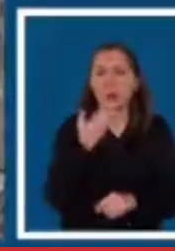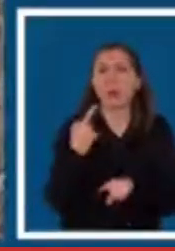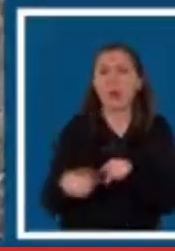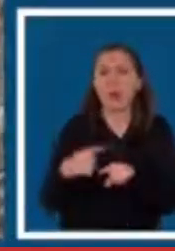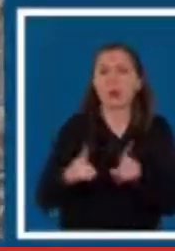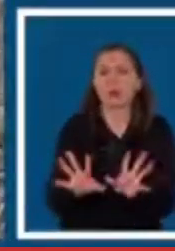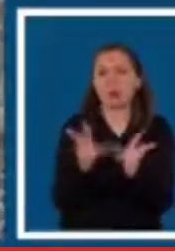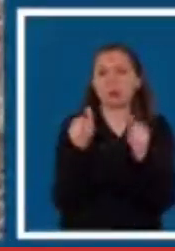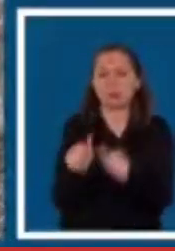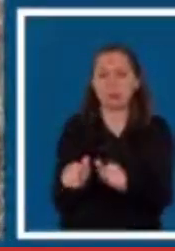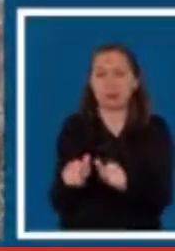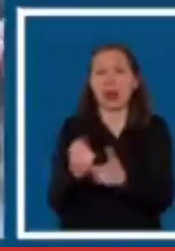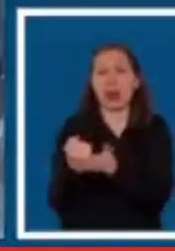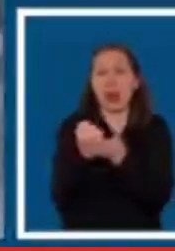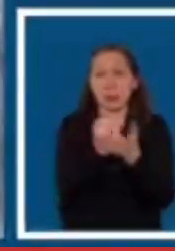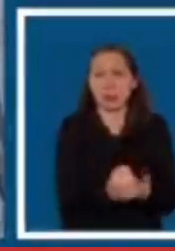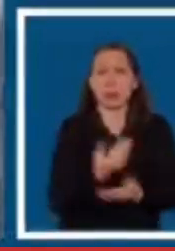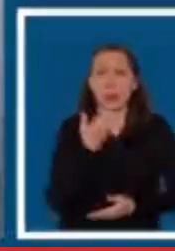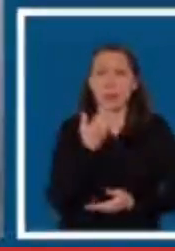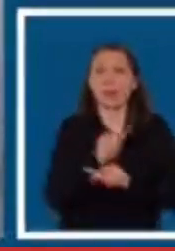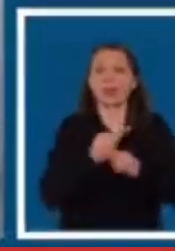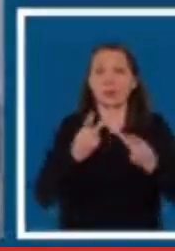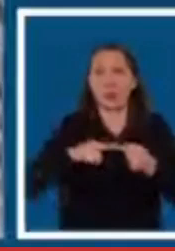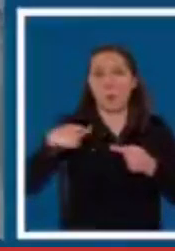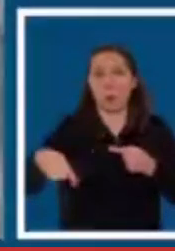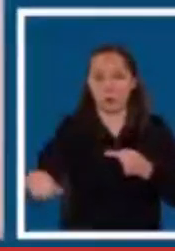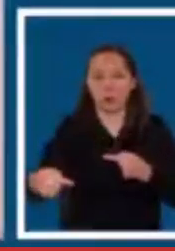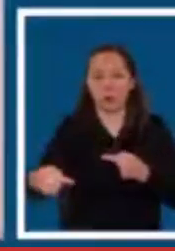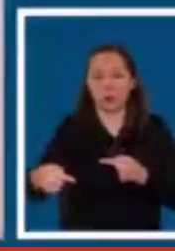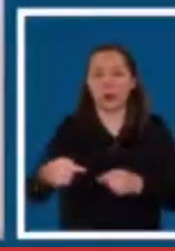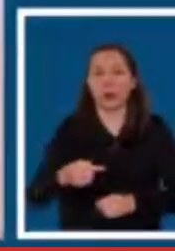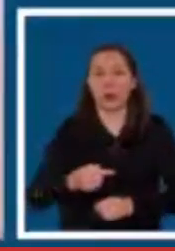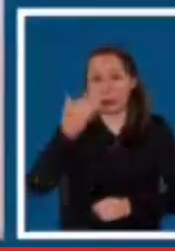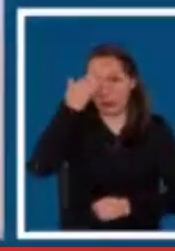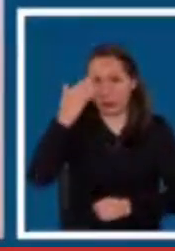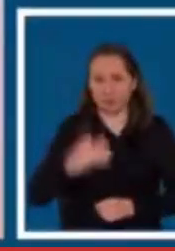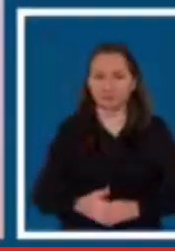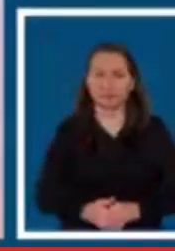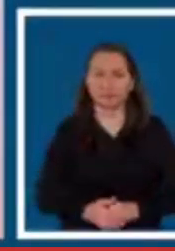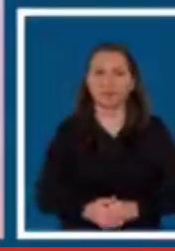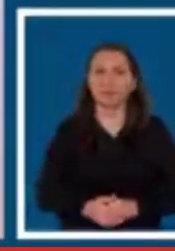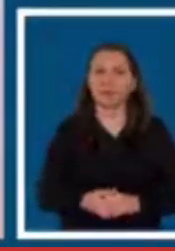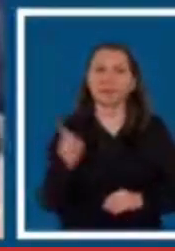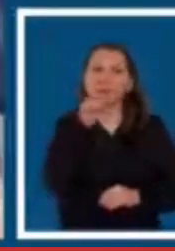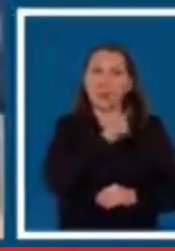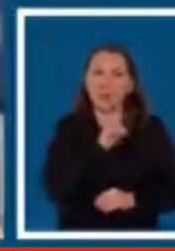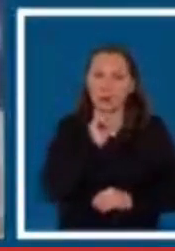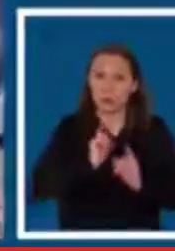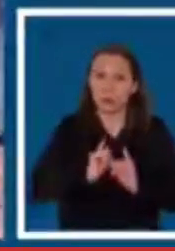blando junto a las ayudas que se anunciarán en los el próximo día finalmente